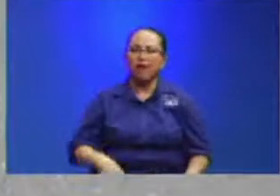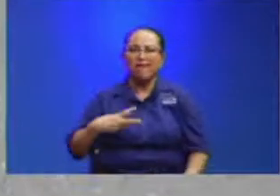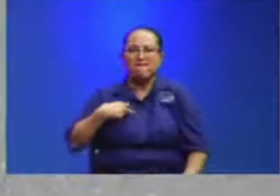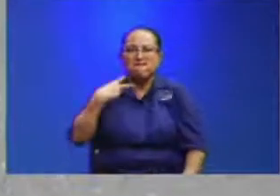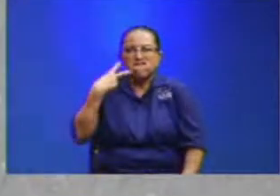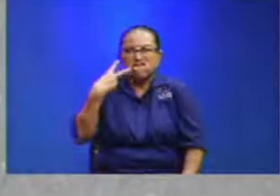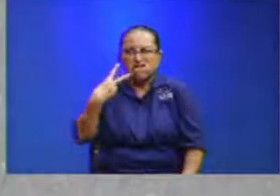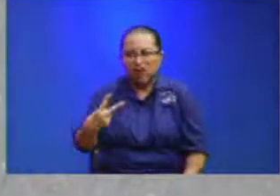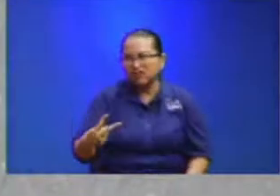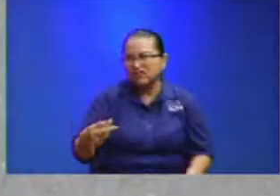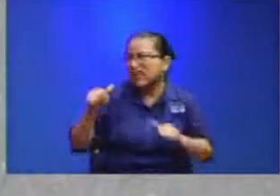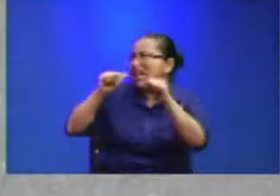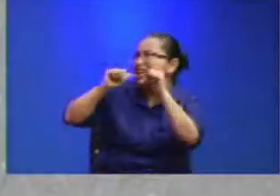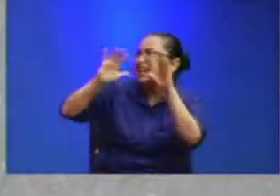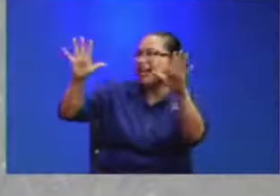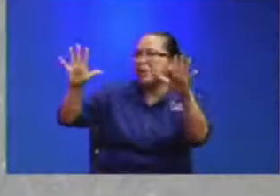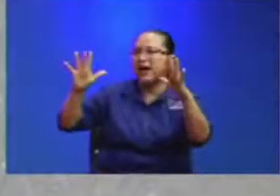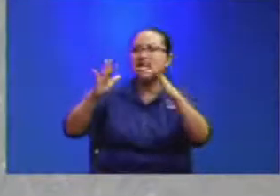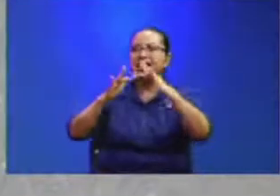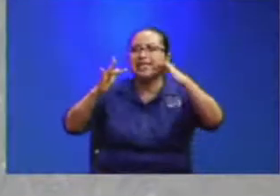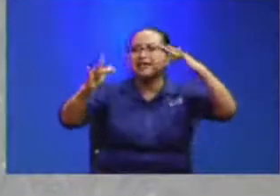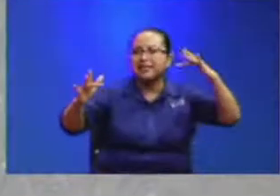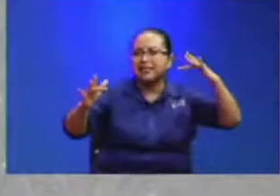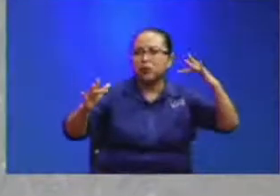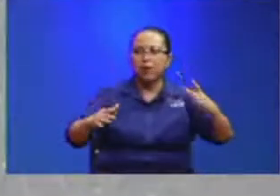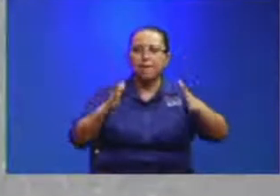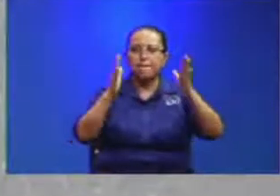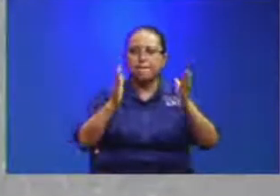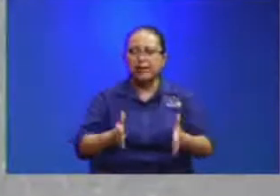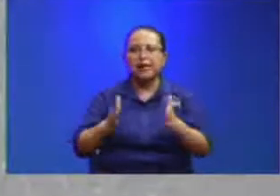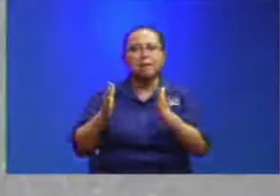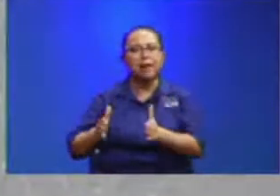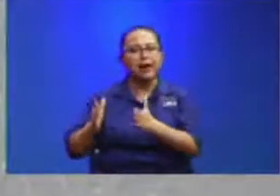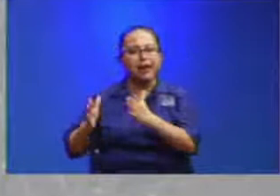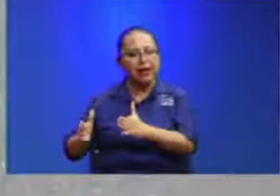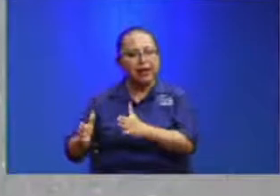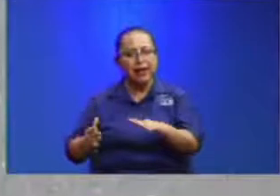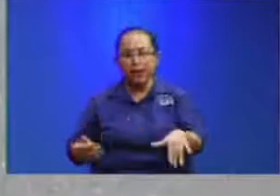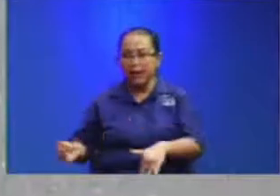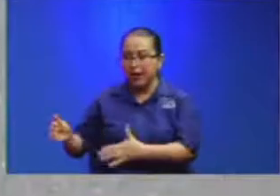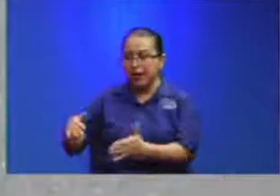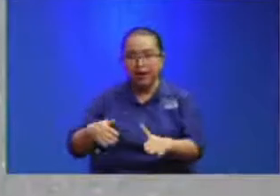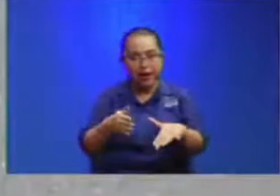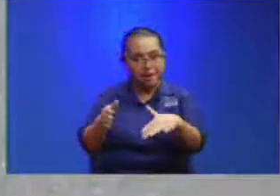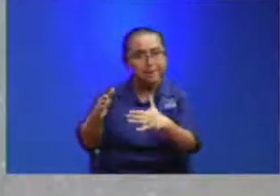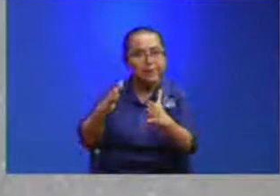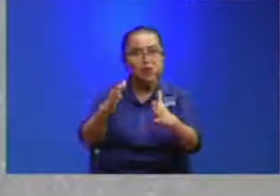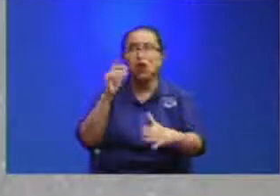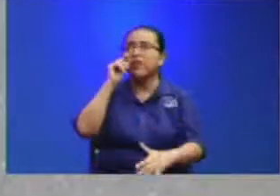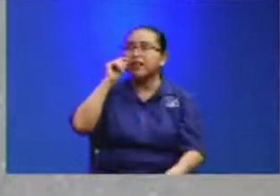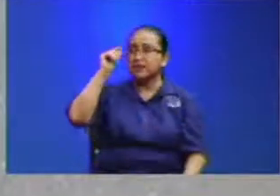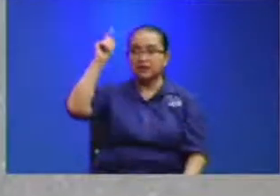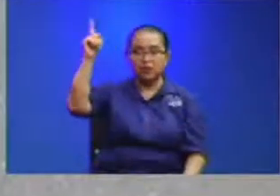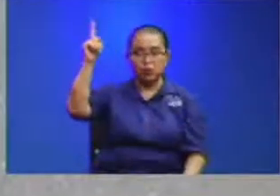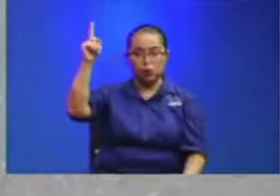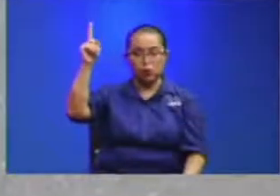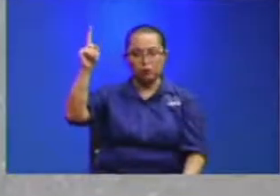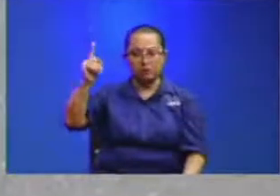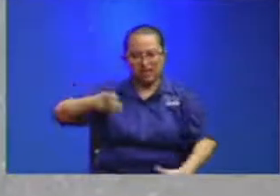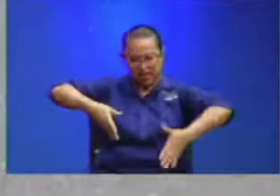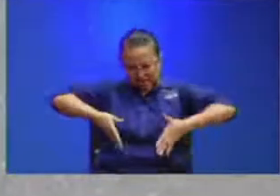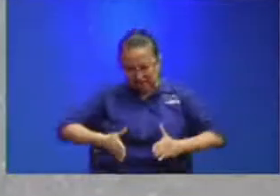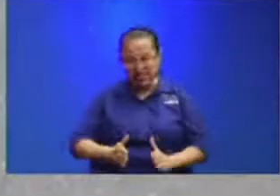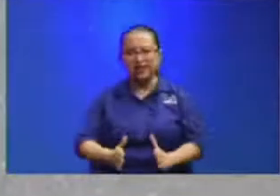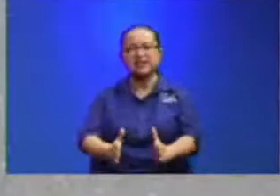clama en el desierto preparar el camino del señor enderezar